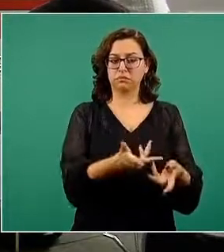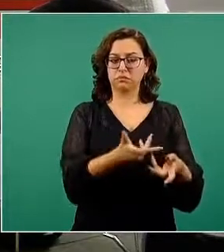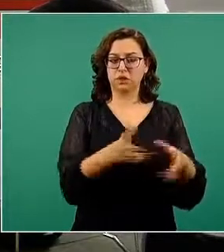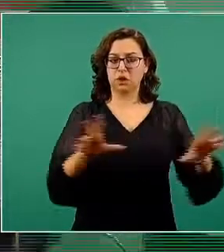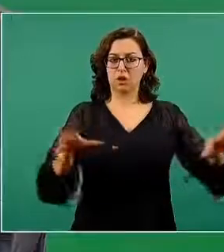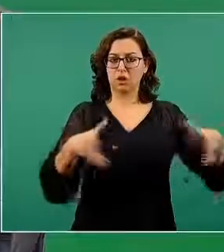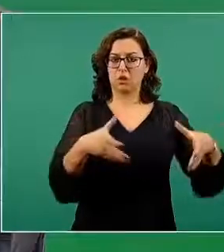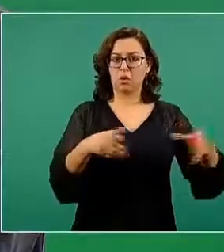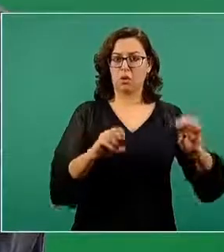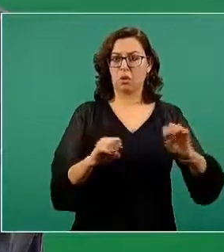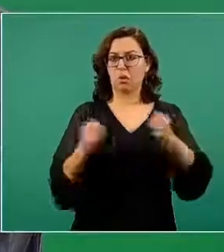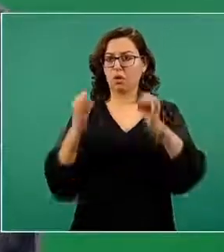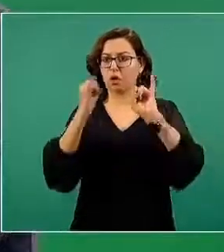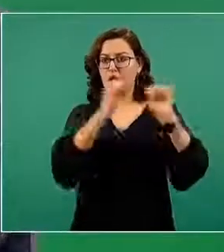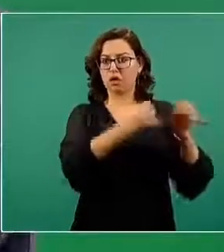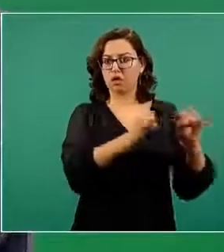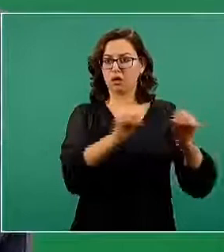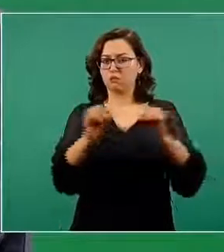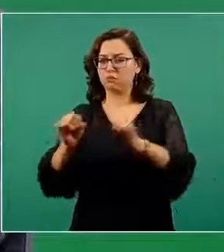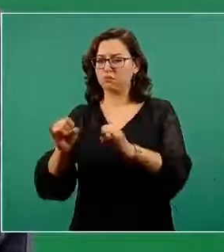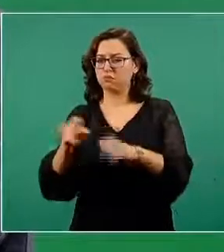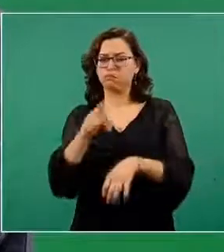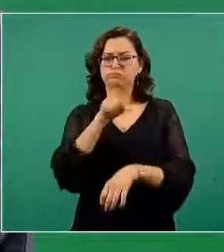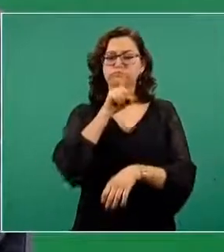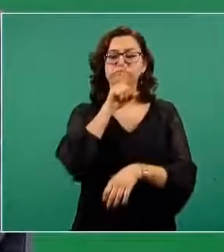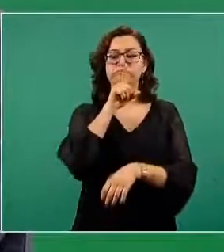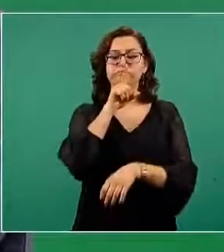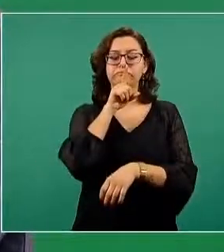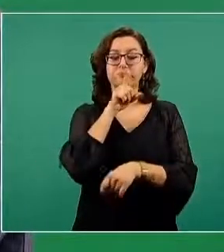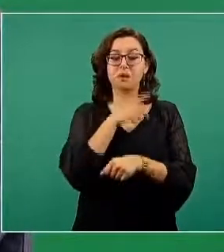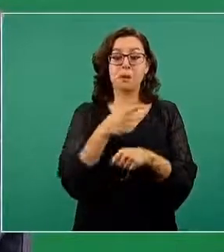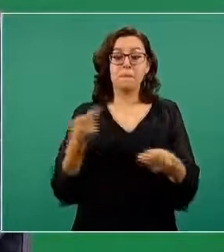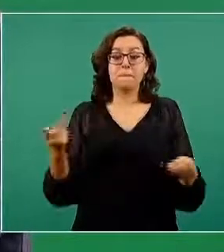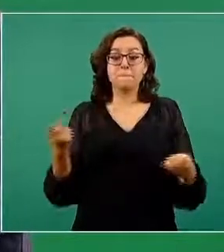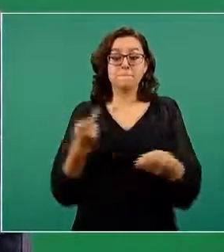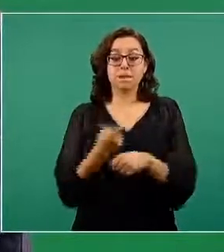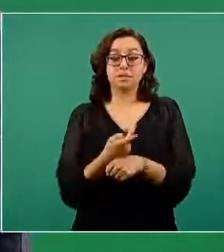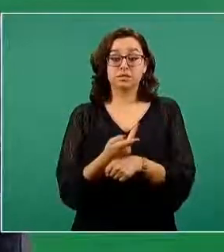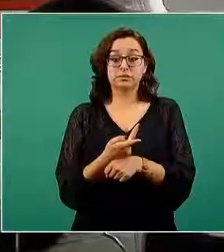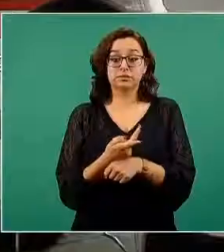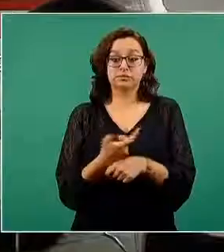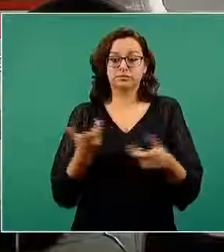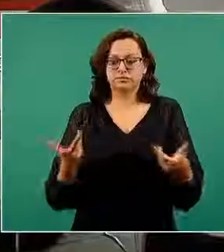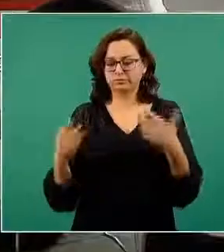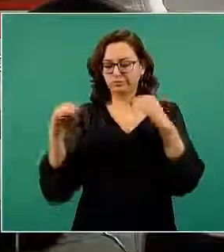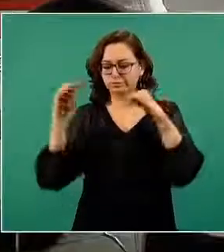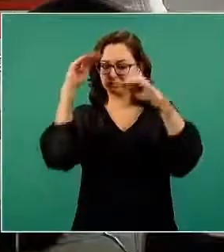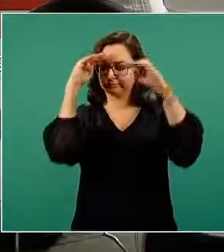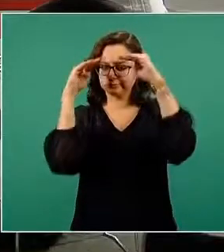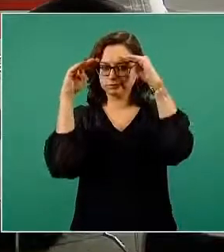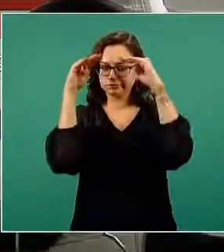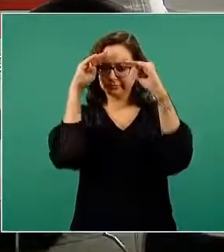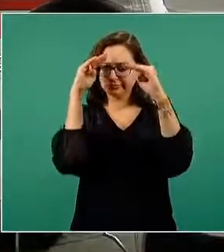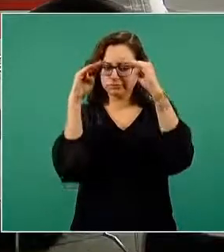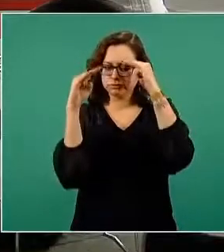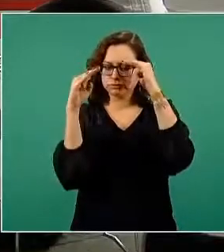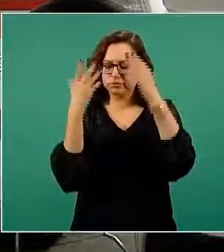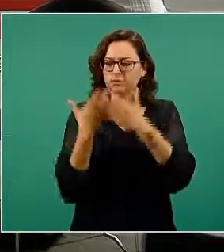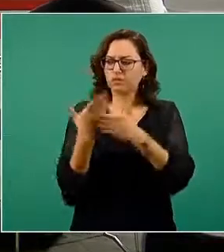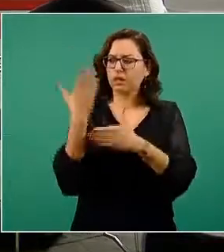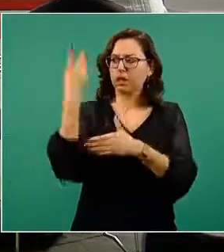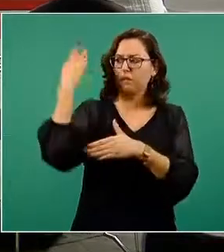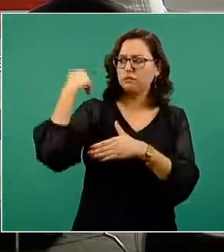individual. La disposición que surgió de una disposición técnica cuando establecimos la